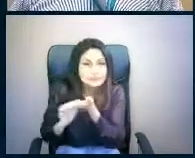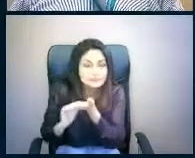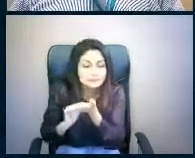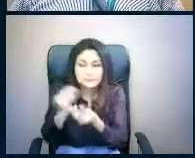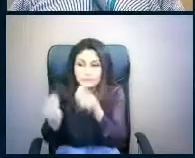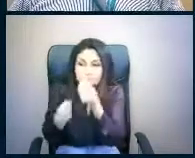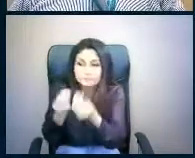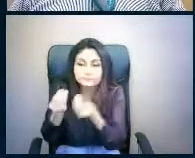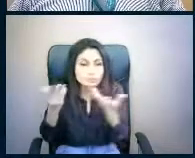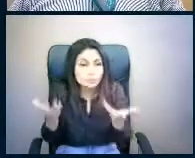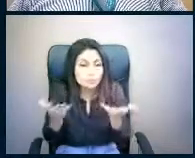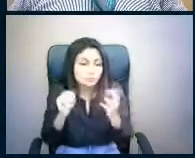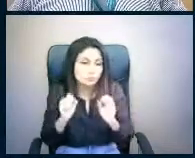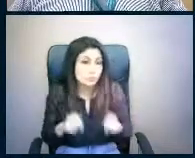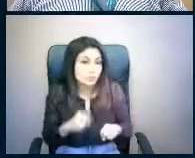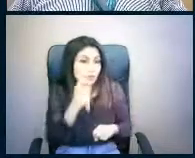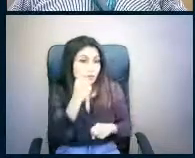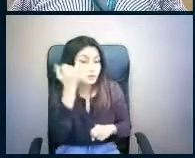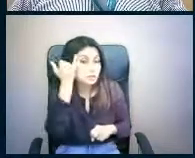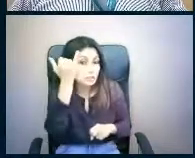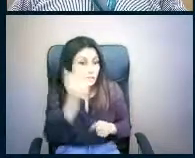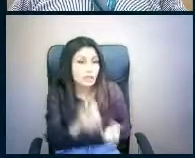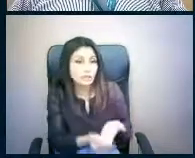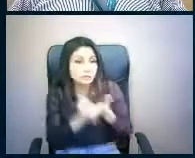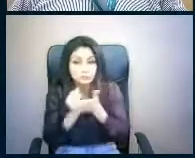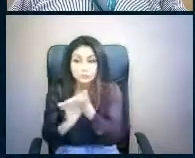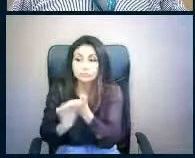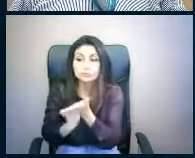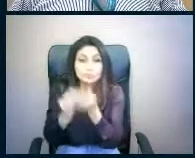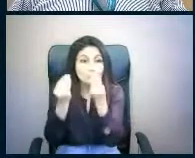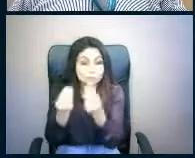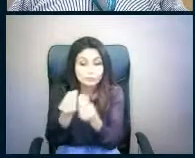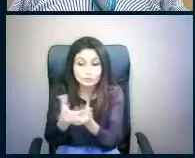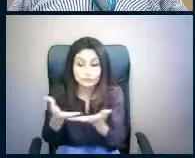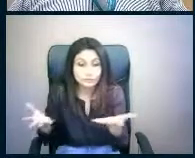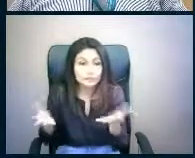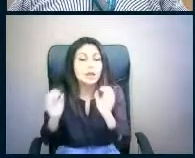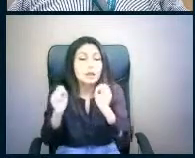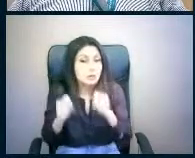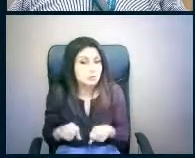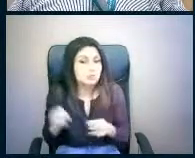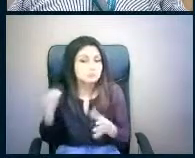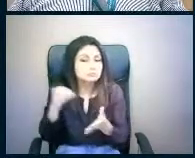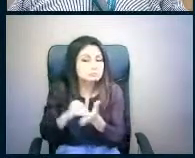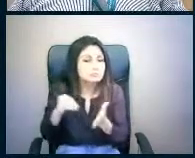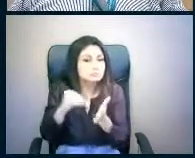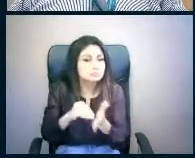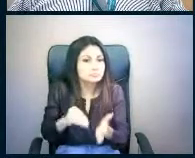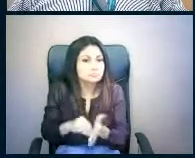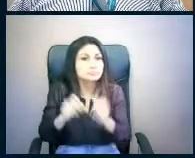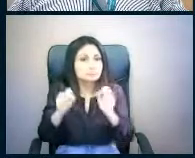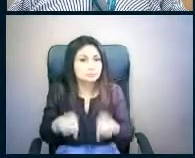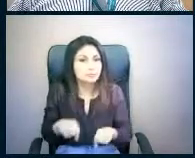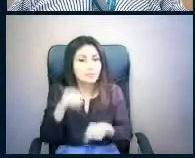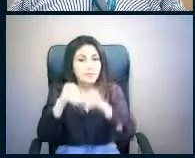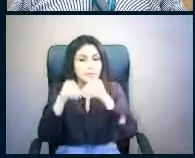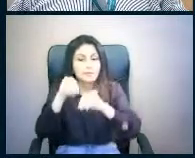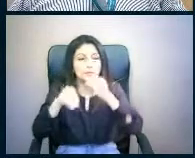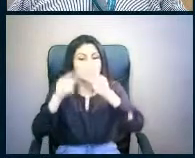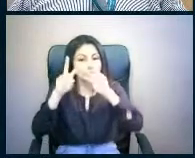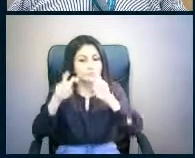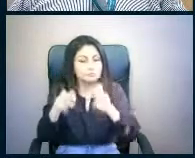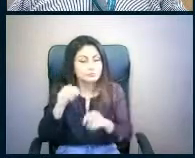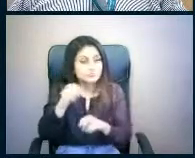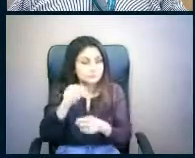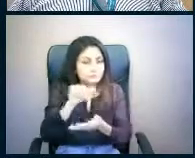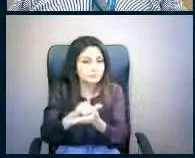pueden trabajar a la par, pues se agregan aquí y podríamos decirlo de alguna